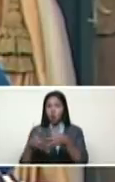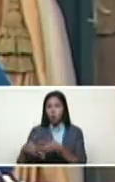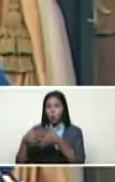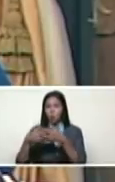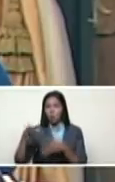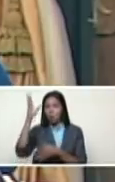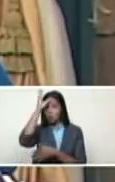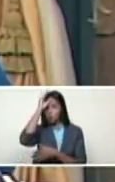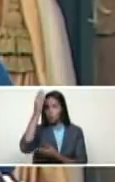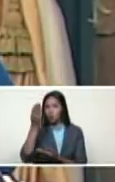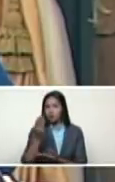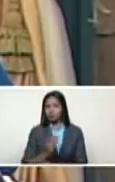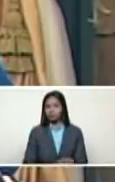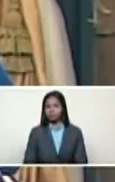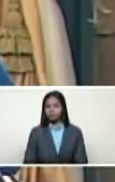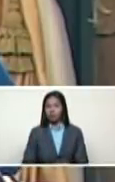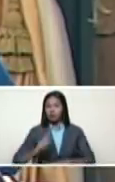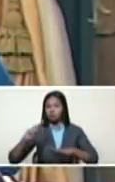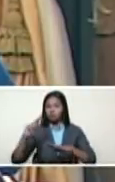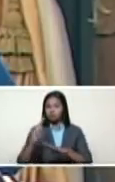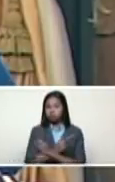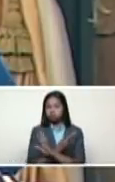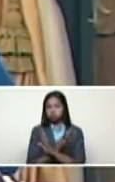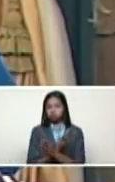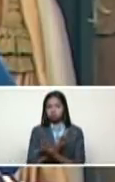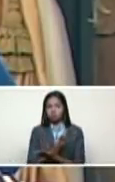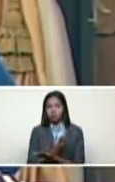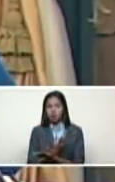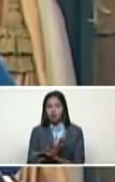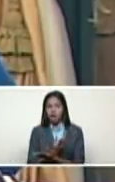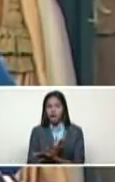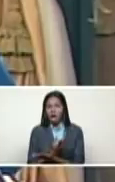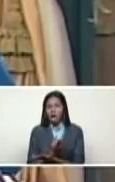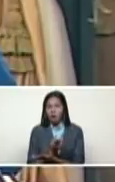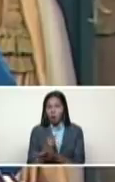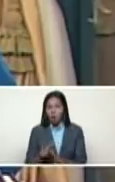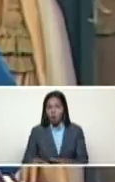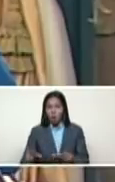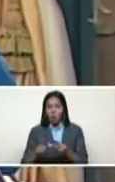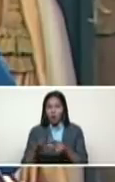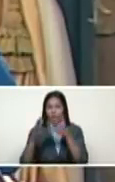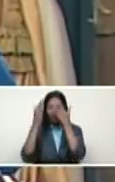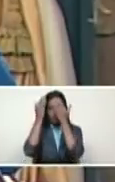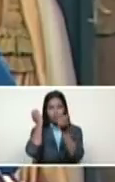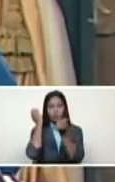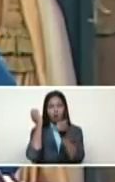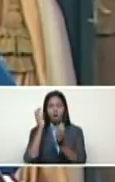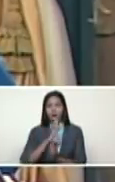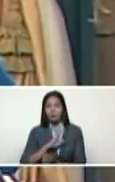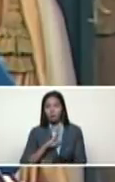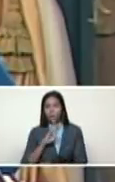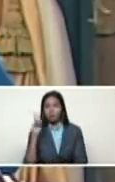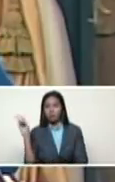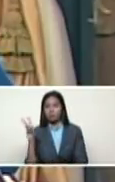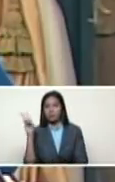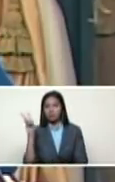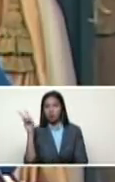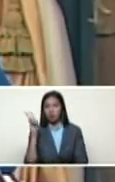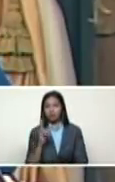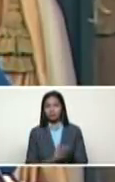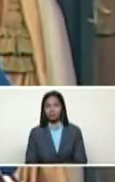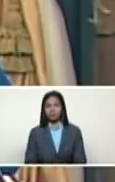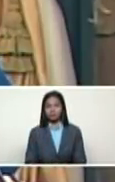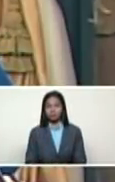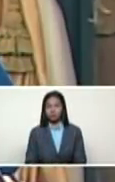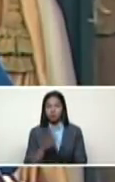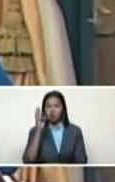ha violado el recinto de la Embajada de la República Bolivariana de Venezuela